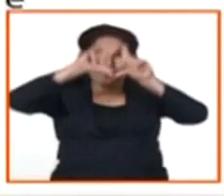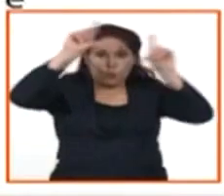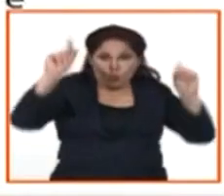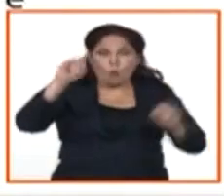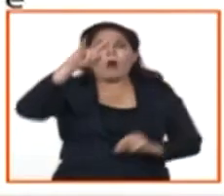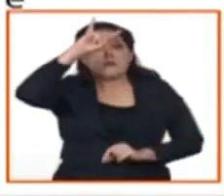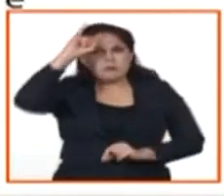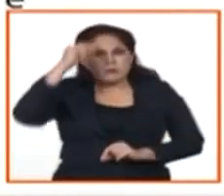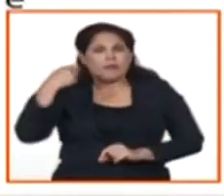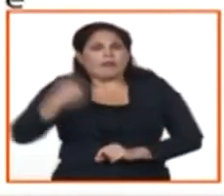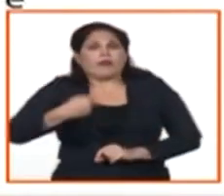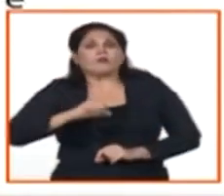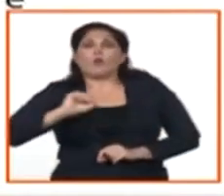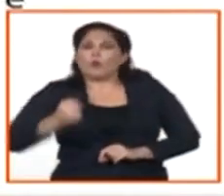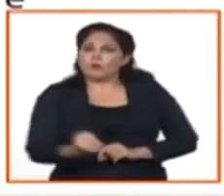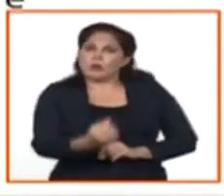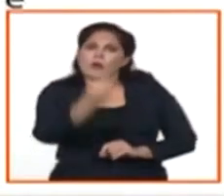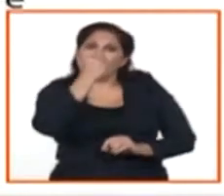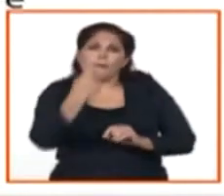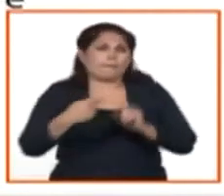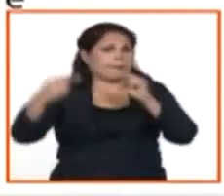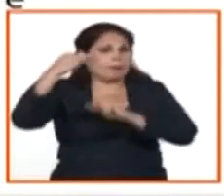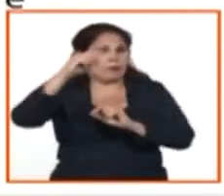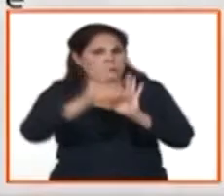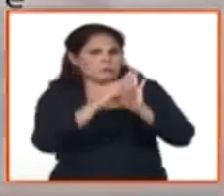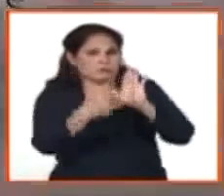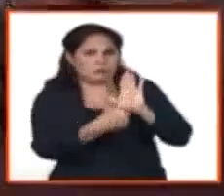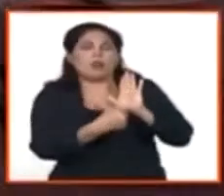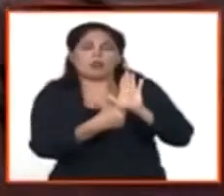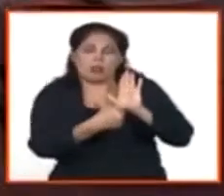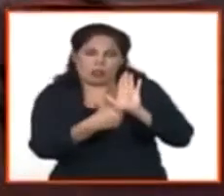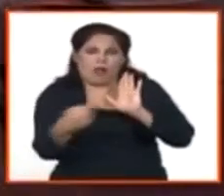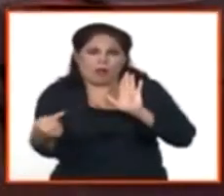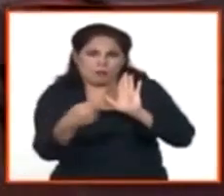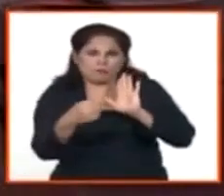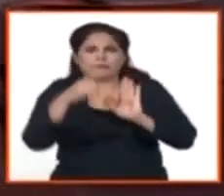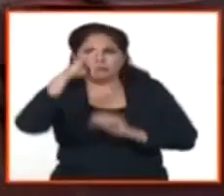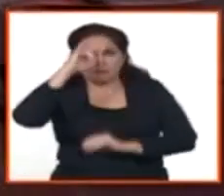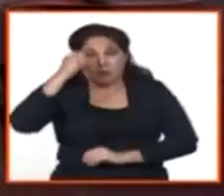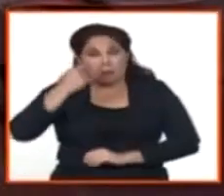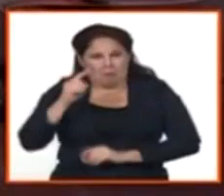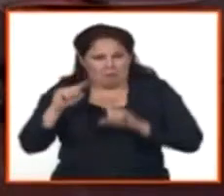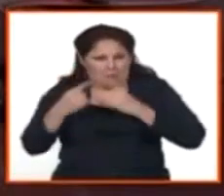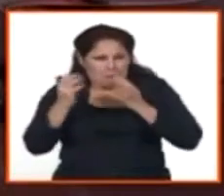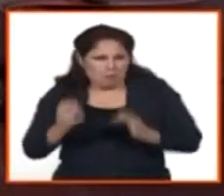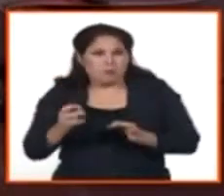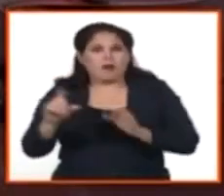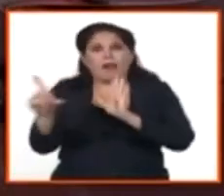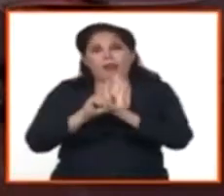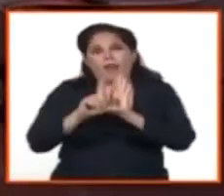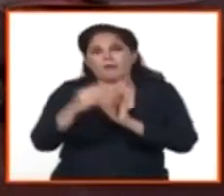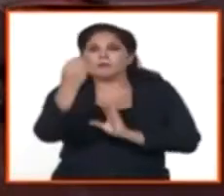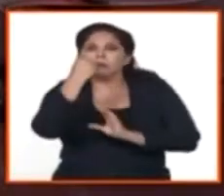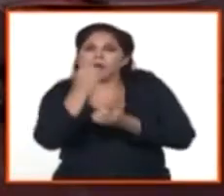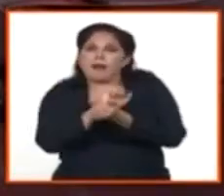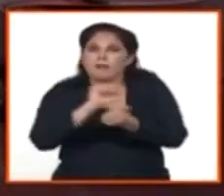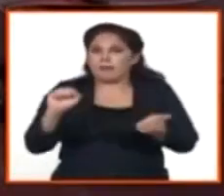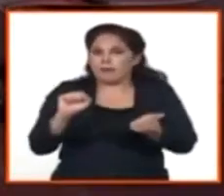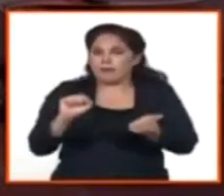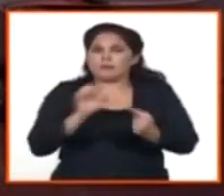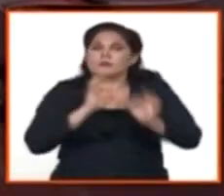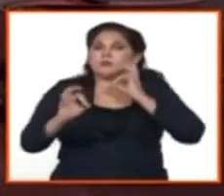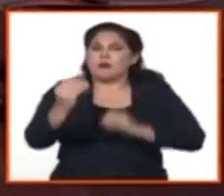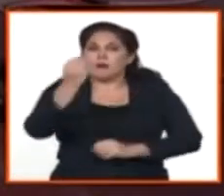alimentación como un derecho humano fundamental. La nuestra lo hace. Y esta es la primera razón por la que la ley de soberanía alimentaria y seguridad